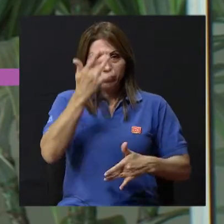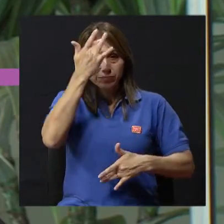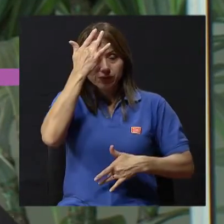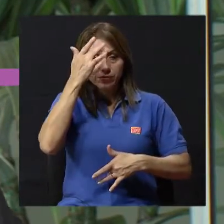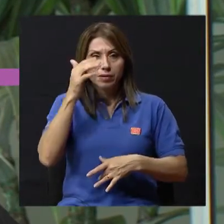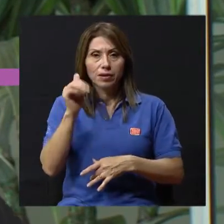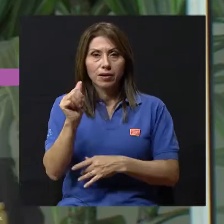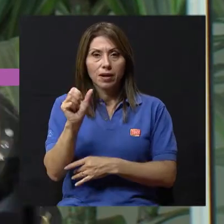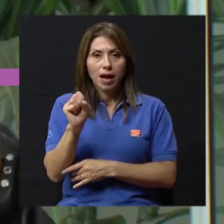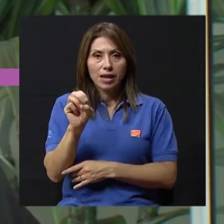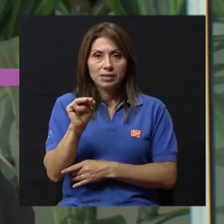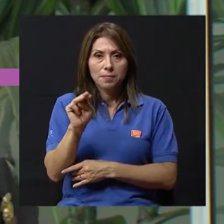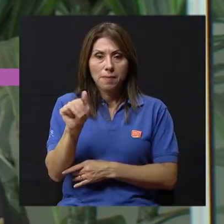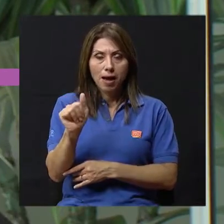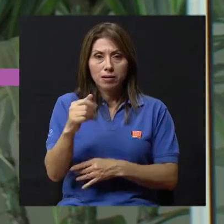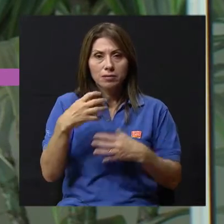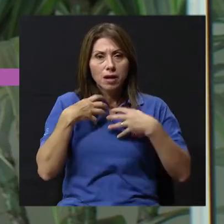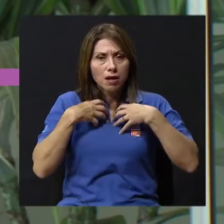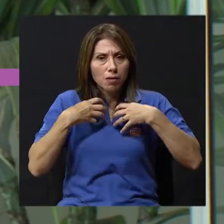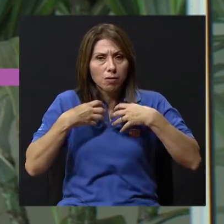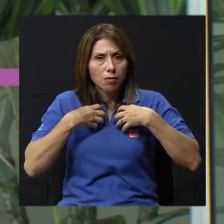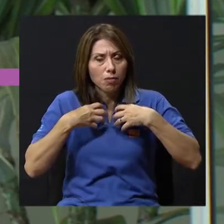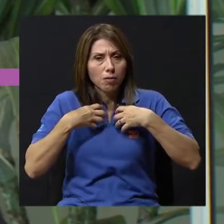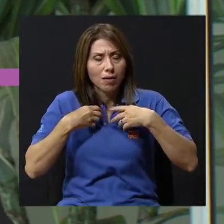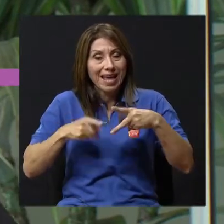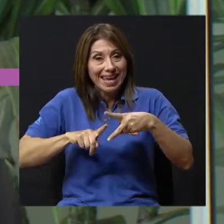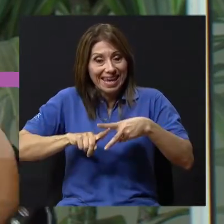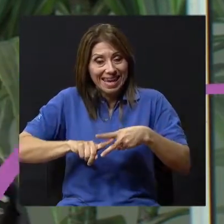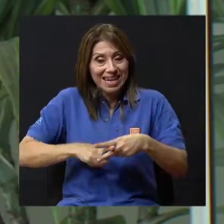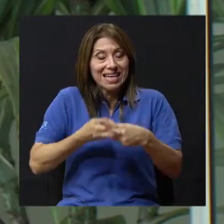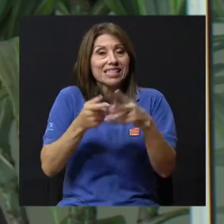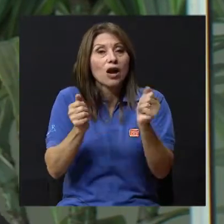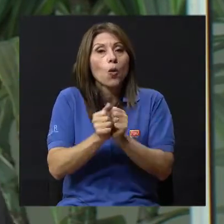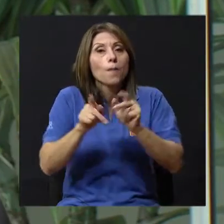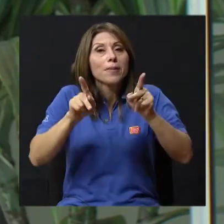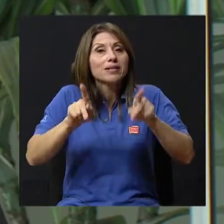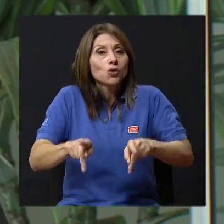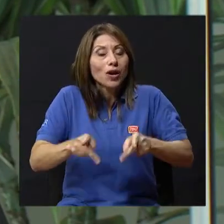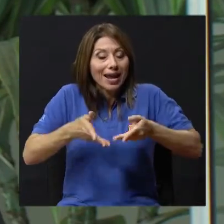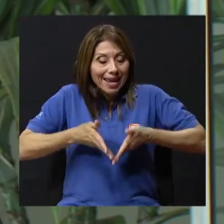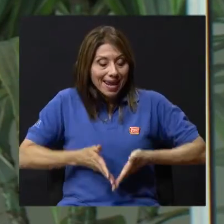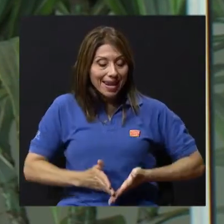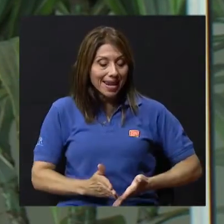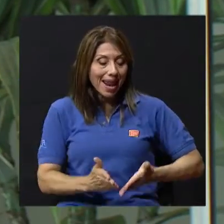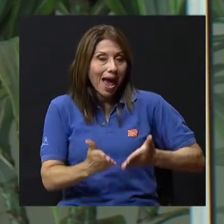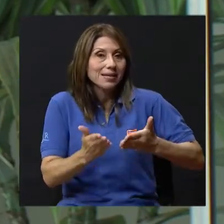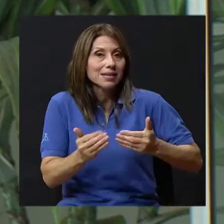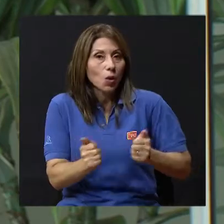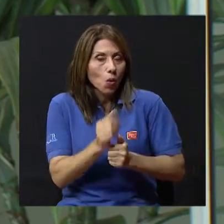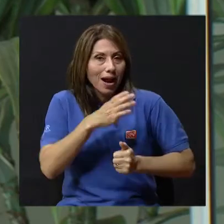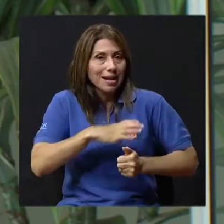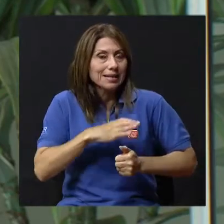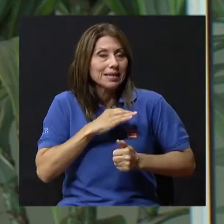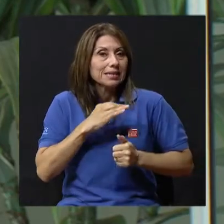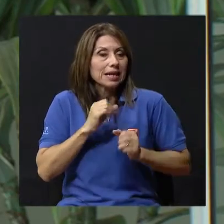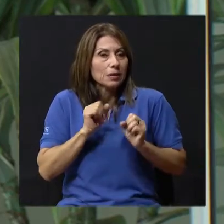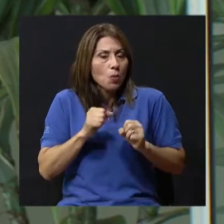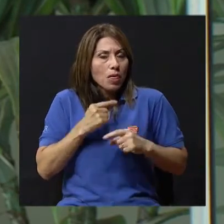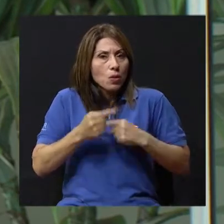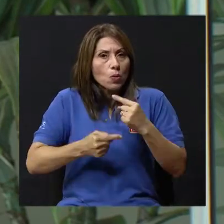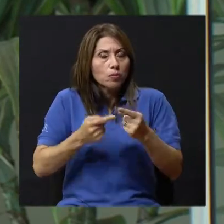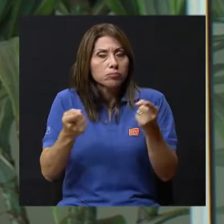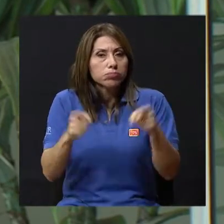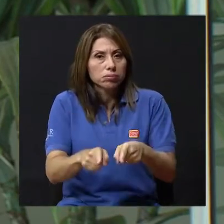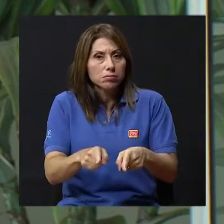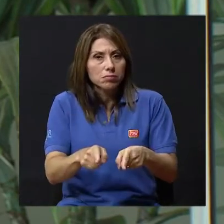el asma inicia en esa paciente que tiene esa predisposición a tener asma, que desde el embarazo la